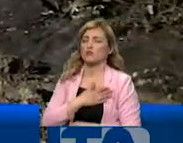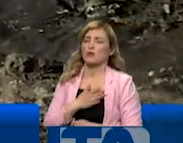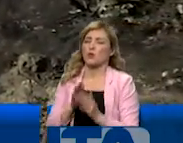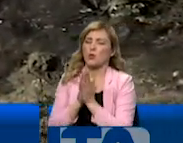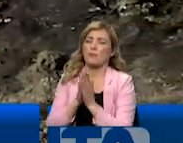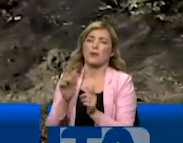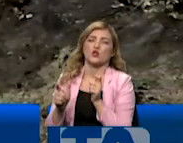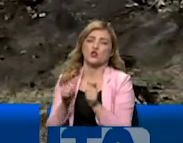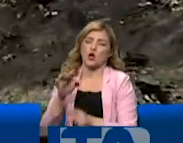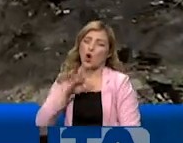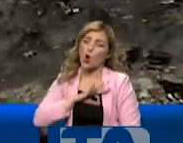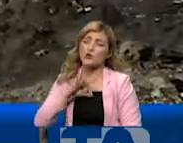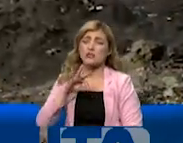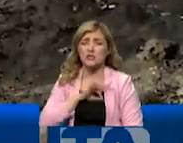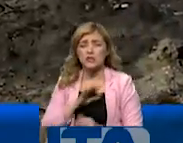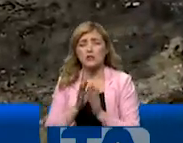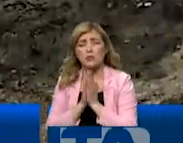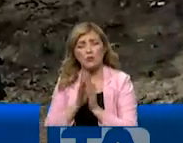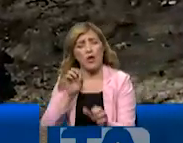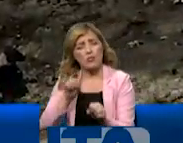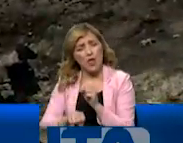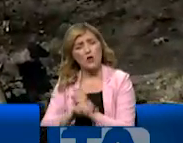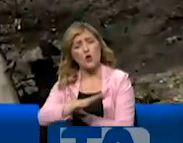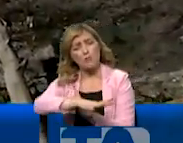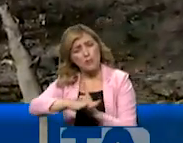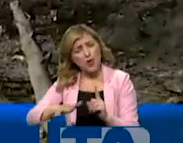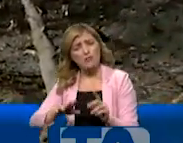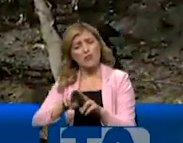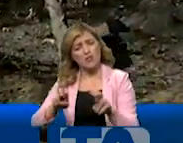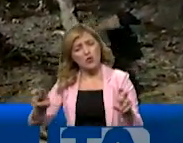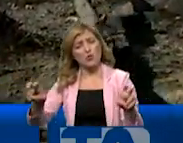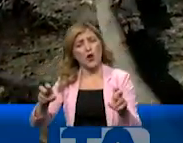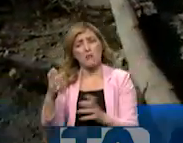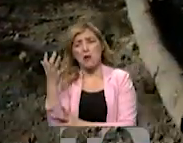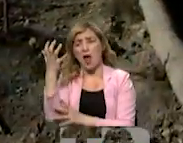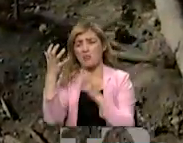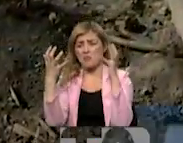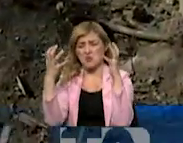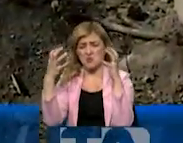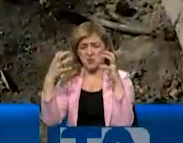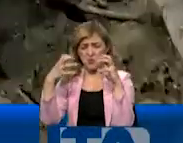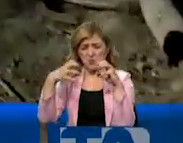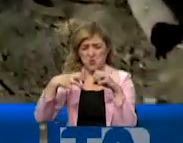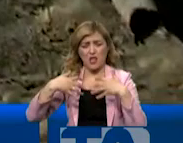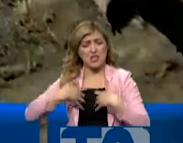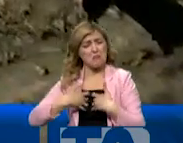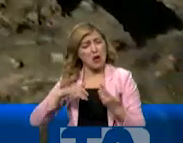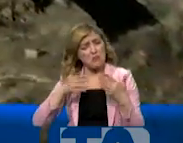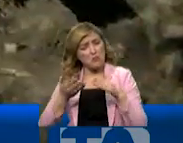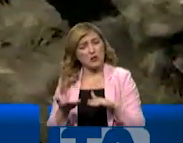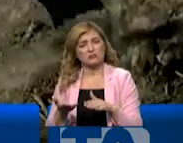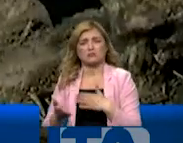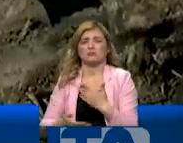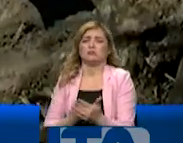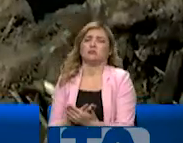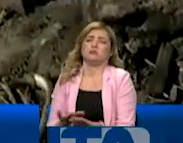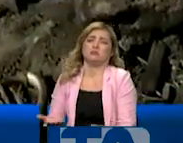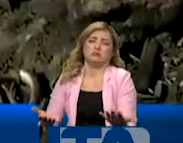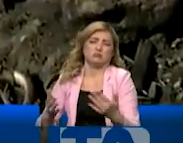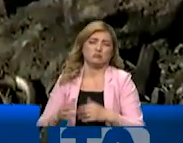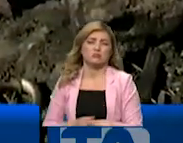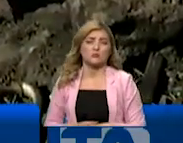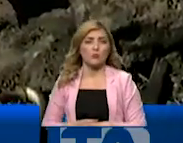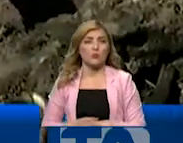para generar conciencia el daño ambiental el daño en la vegetación y todo eso es lo que